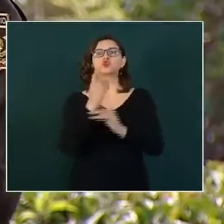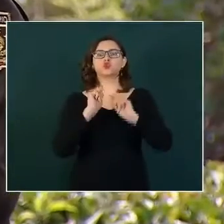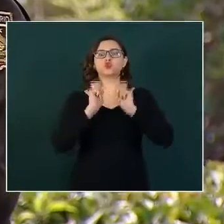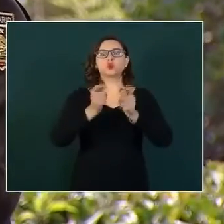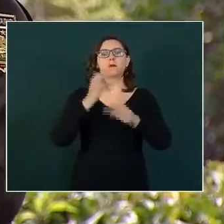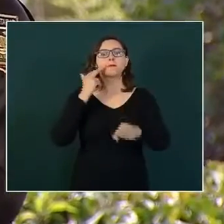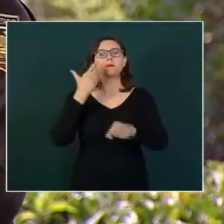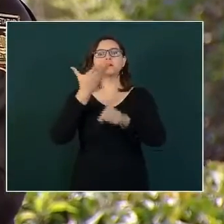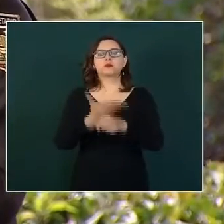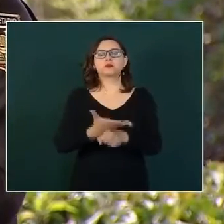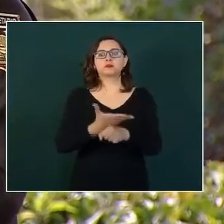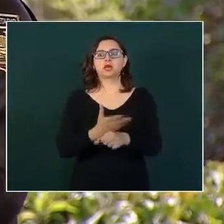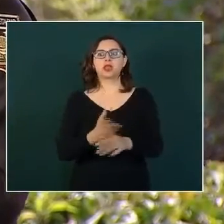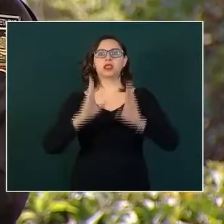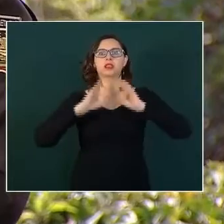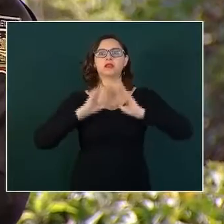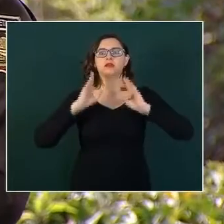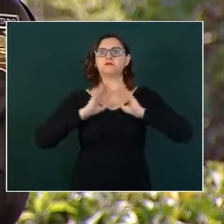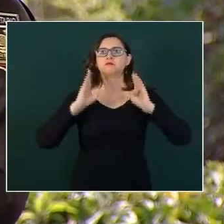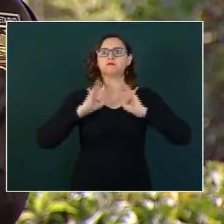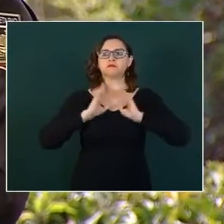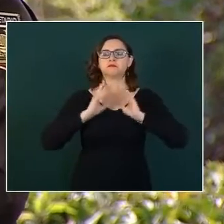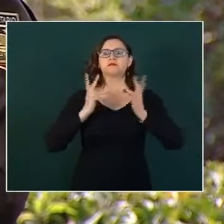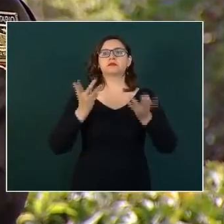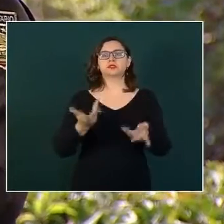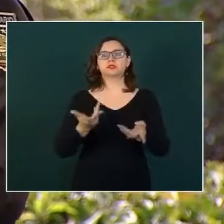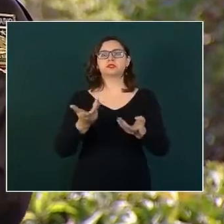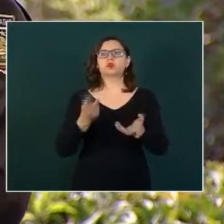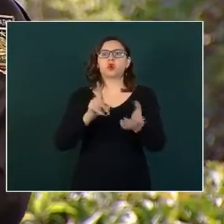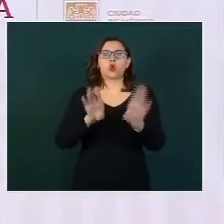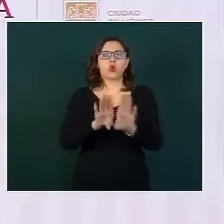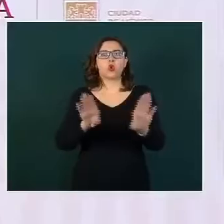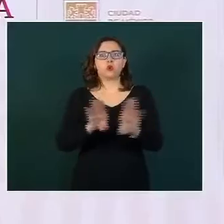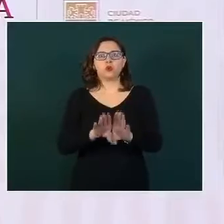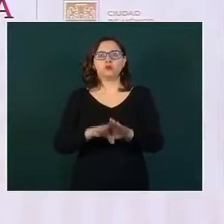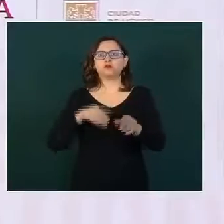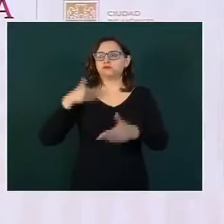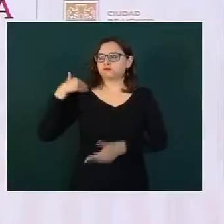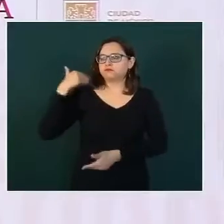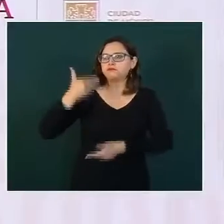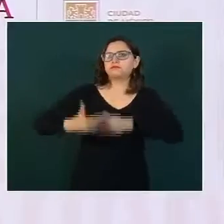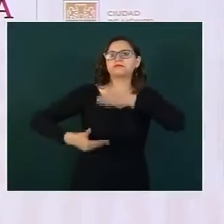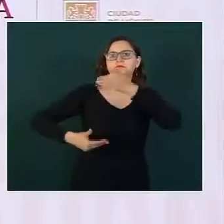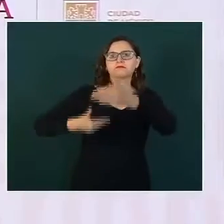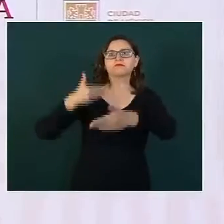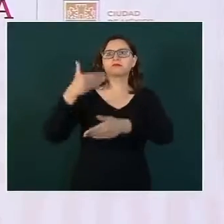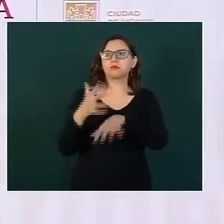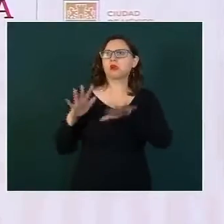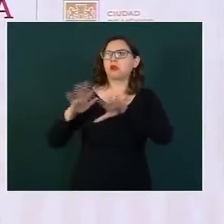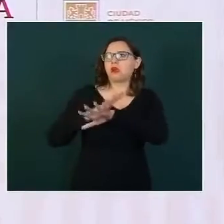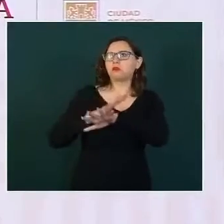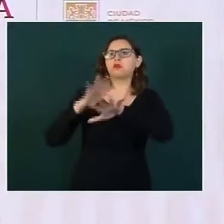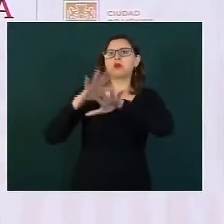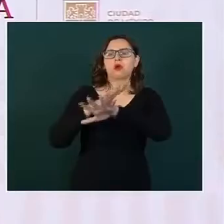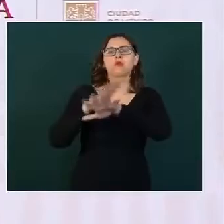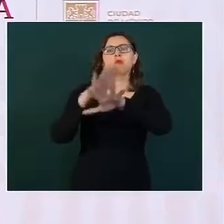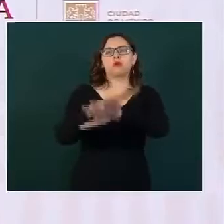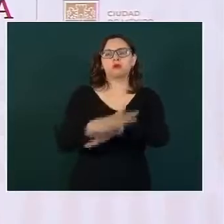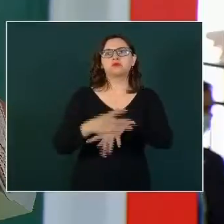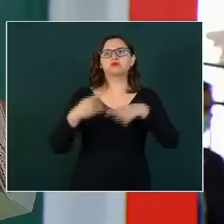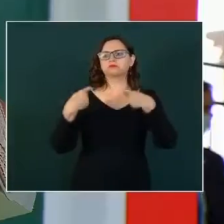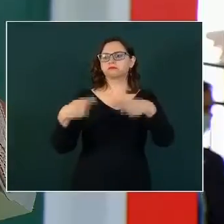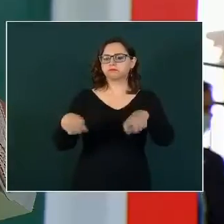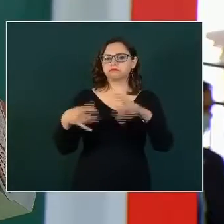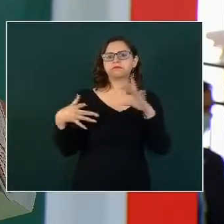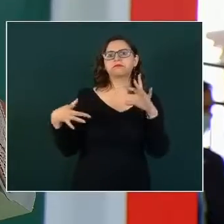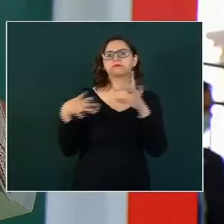Aérea, que han demostrado gran capacidad de adaptación y se han mantenido atentos a los riesgos y amenazas que se presentan